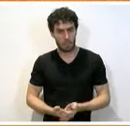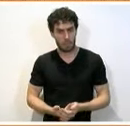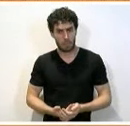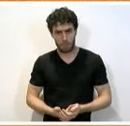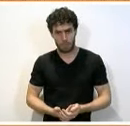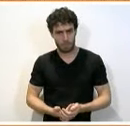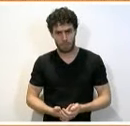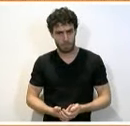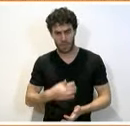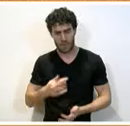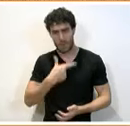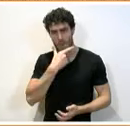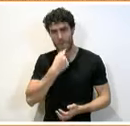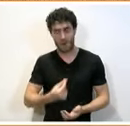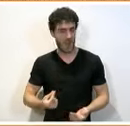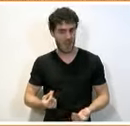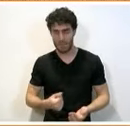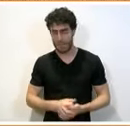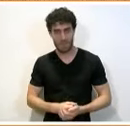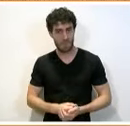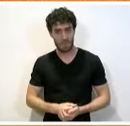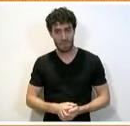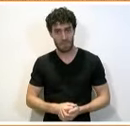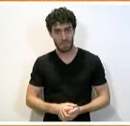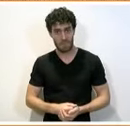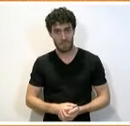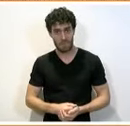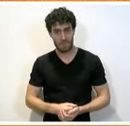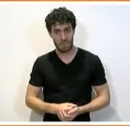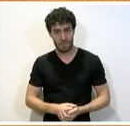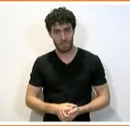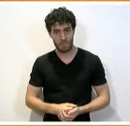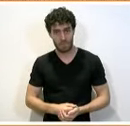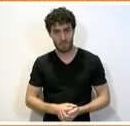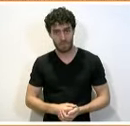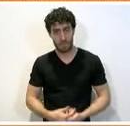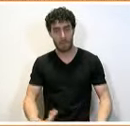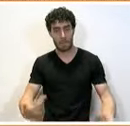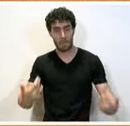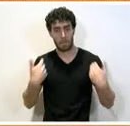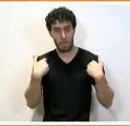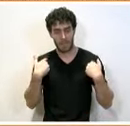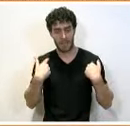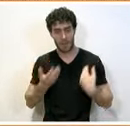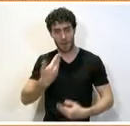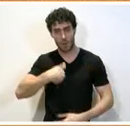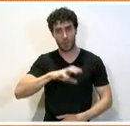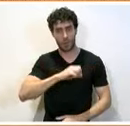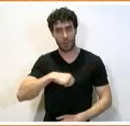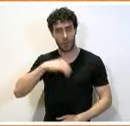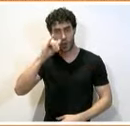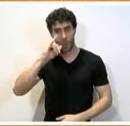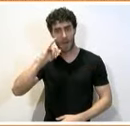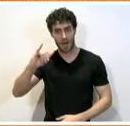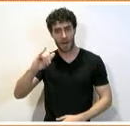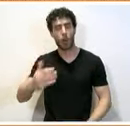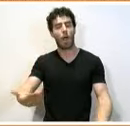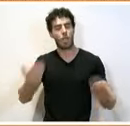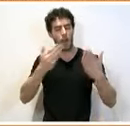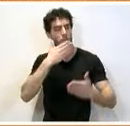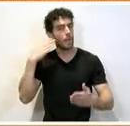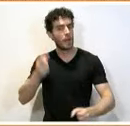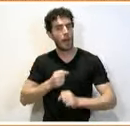hubiera costado dar cumplimiento y dignificar a las víctimas de nuestra comunidad. ¿Quiere venir?